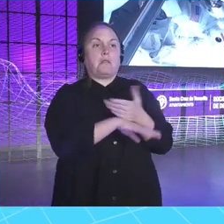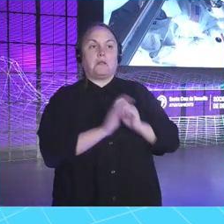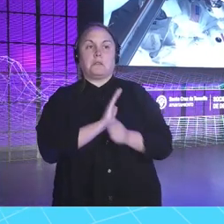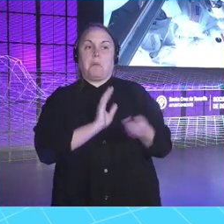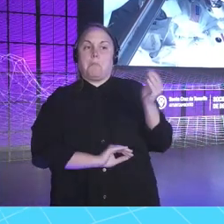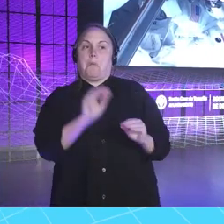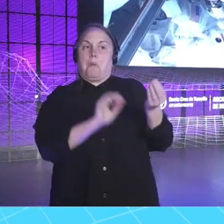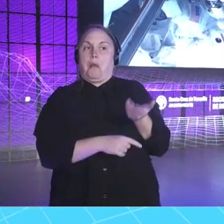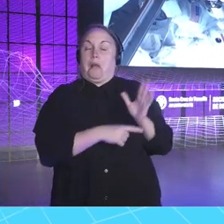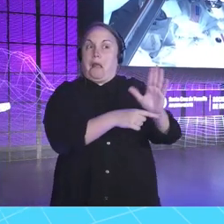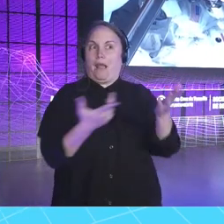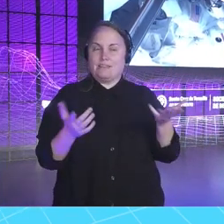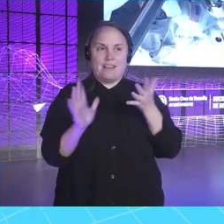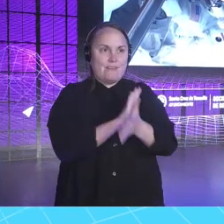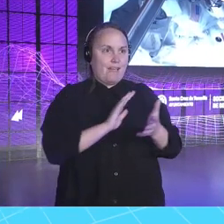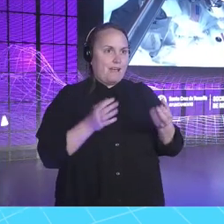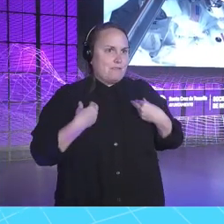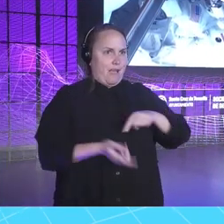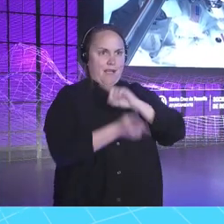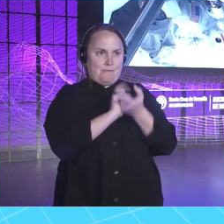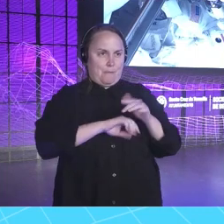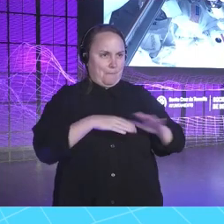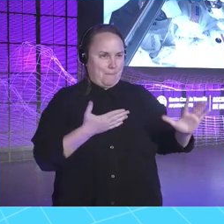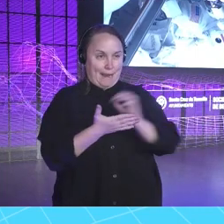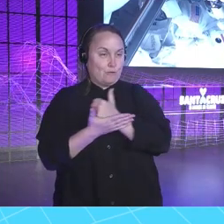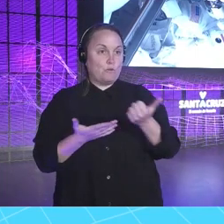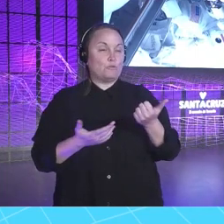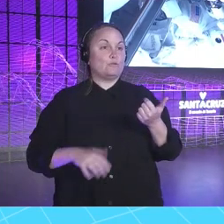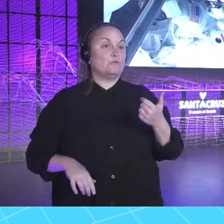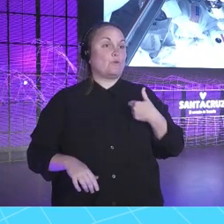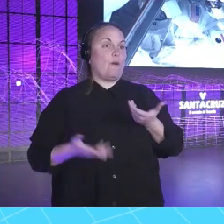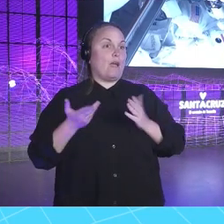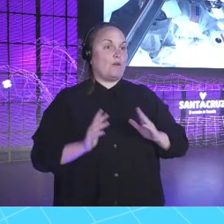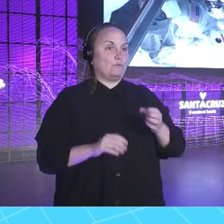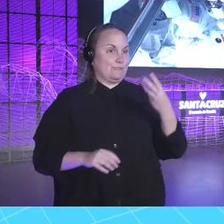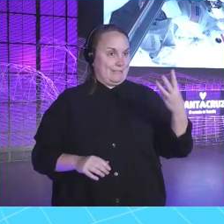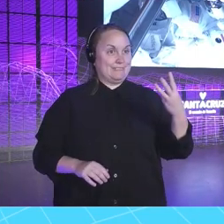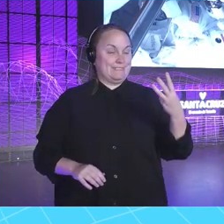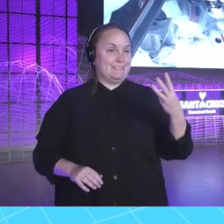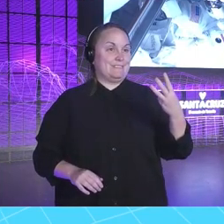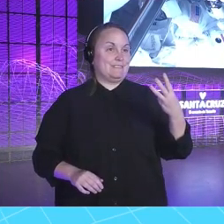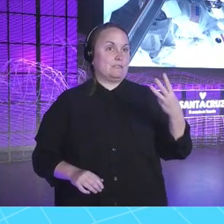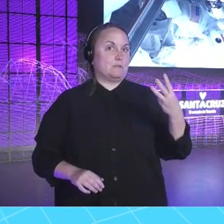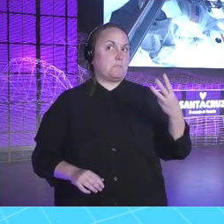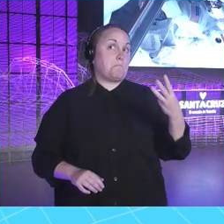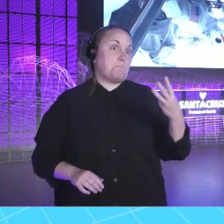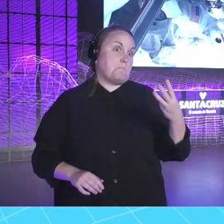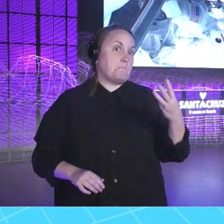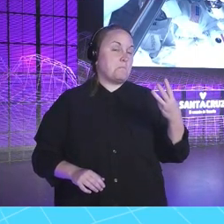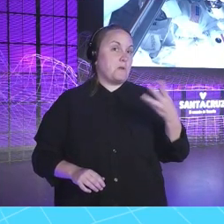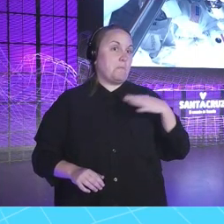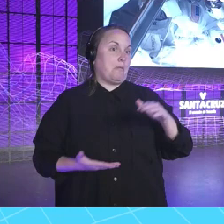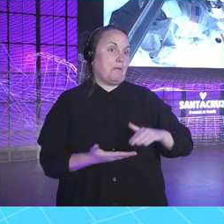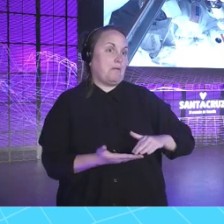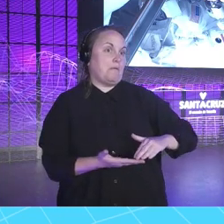el concepto para todos de repente yo tengo tres tres hijos no me imagino cuando sean un poco